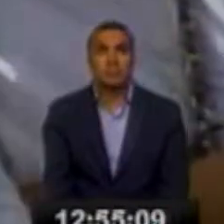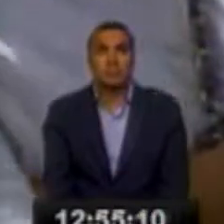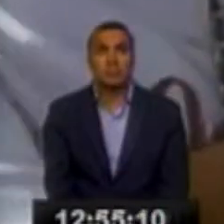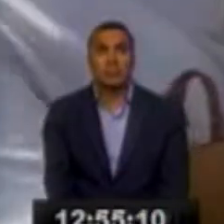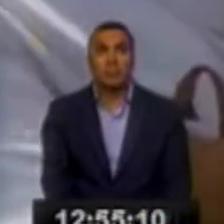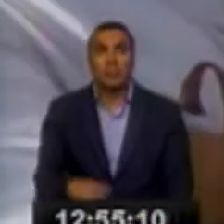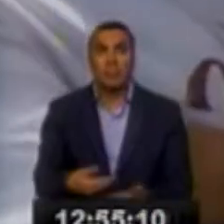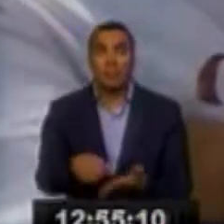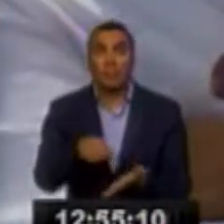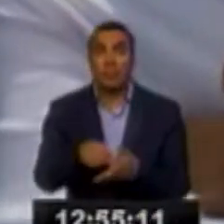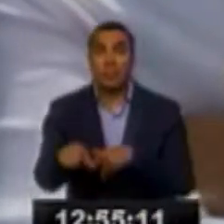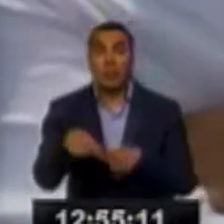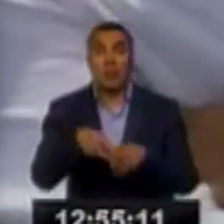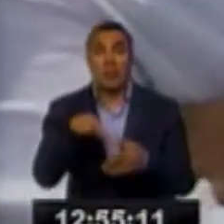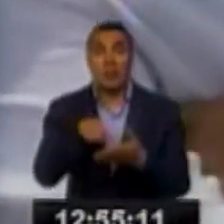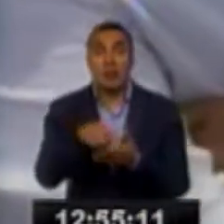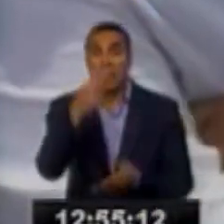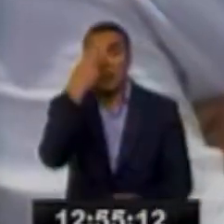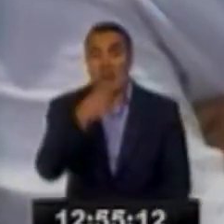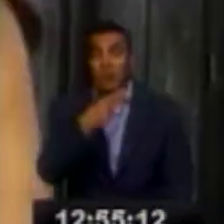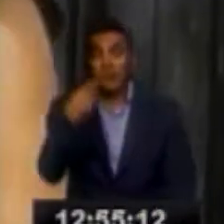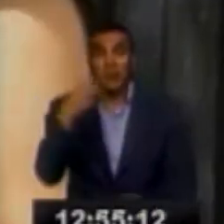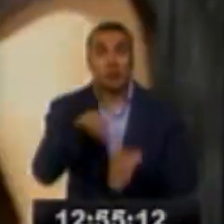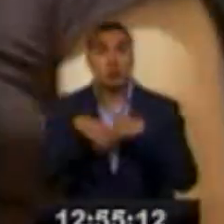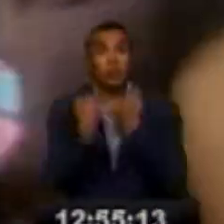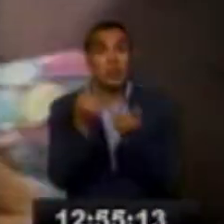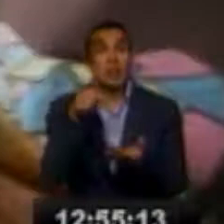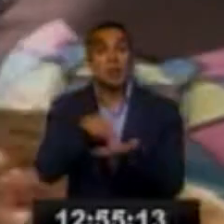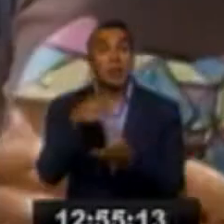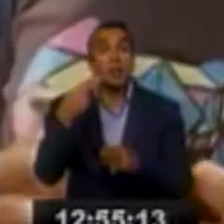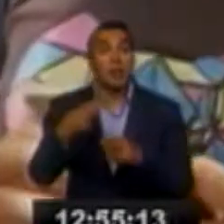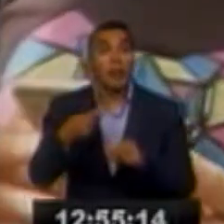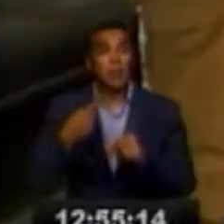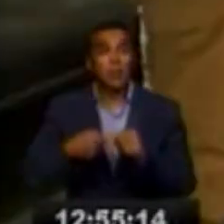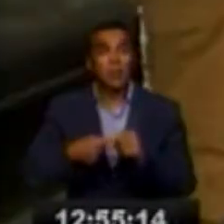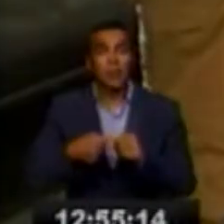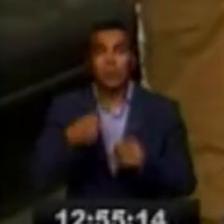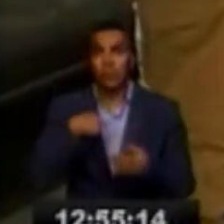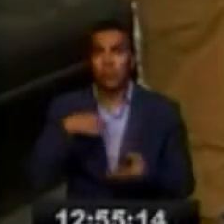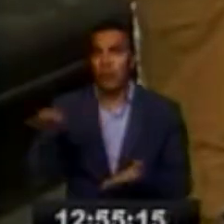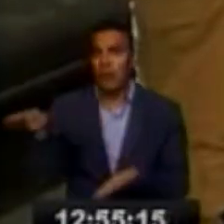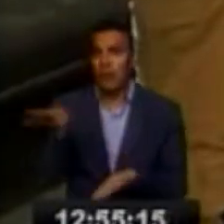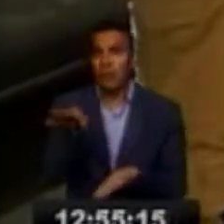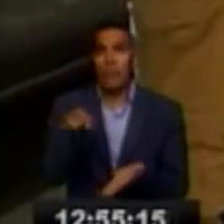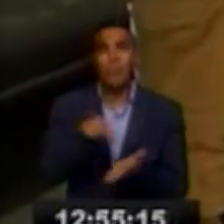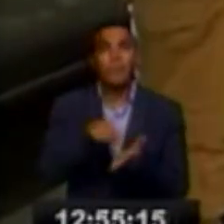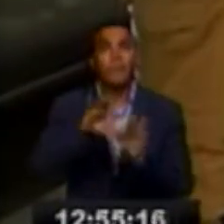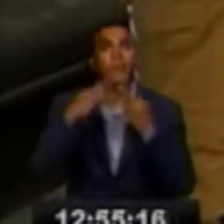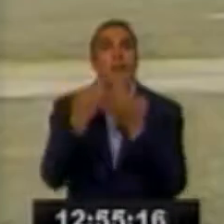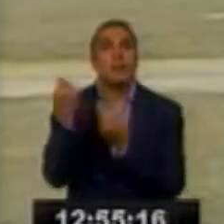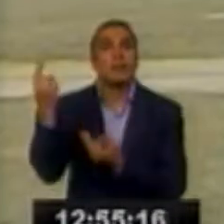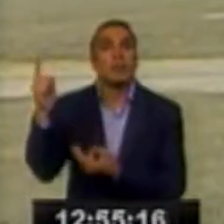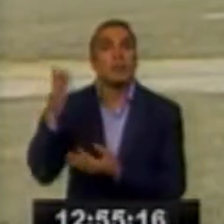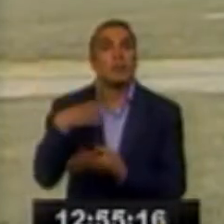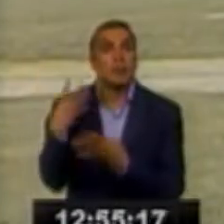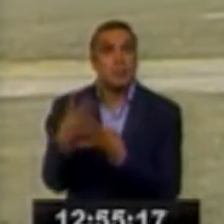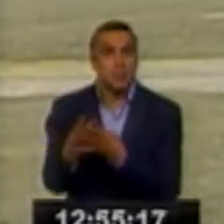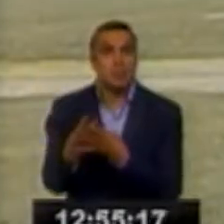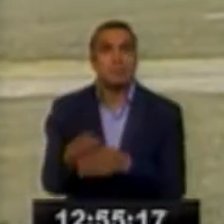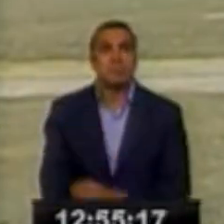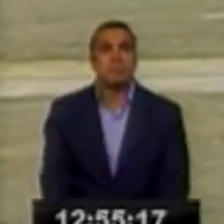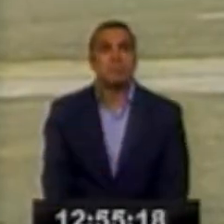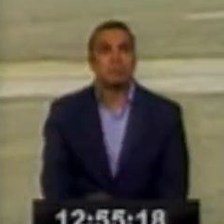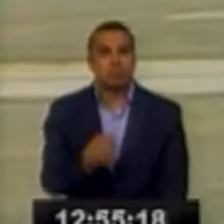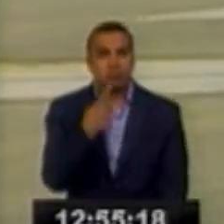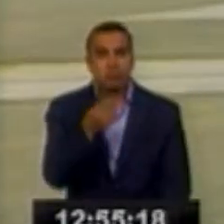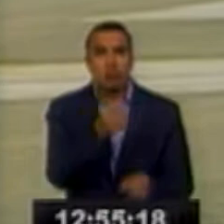Llegaron a los bajos del Servicio Nacional de Rehabilitación Social en Quito, en representación de sus familiares privados de la libertad en varias cárceles del país. Dicen que se